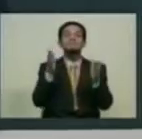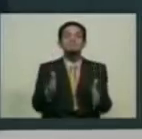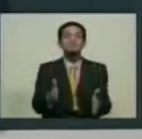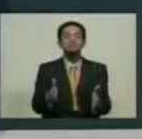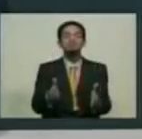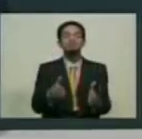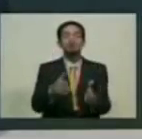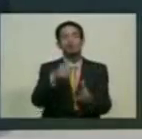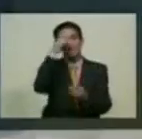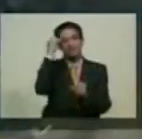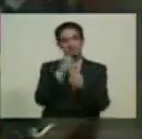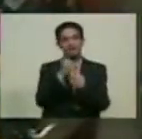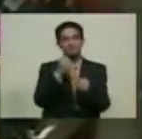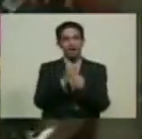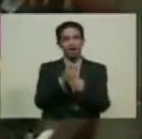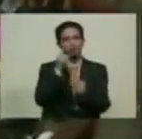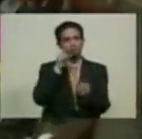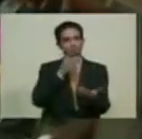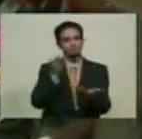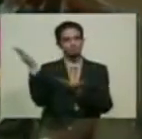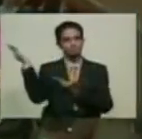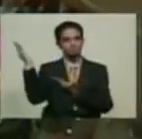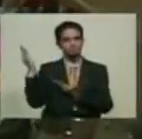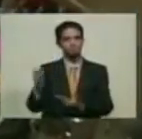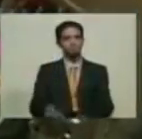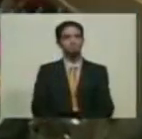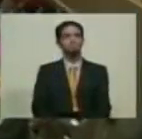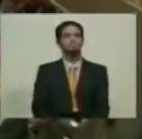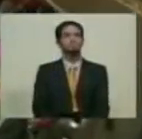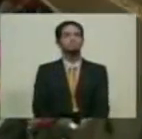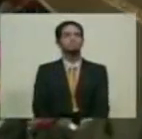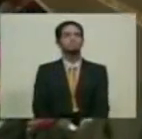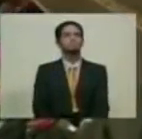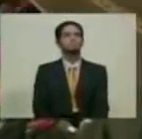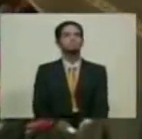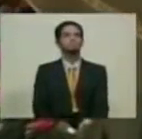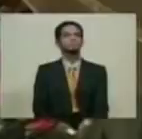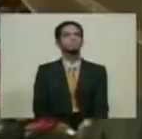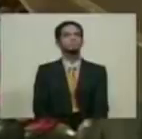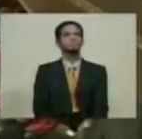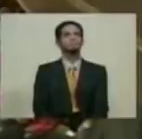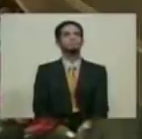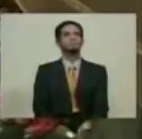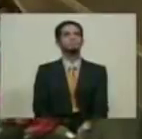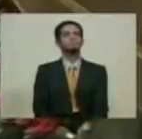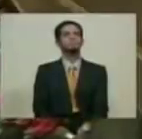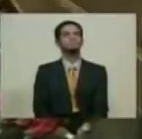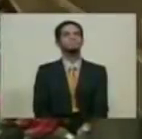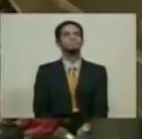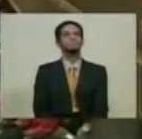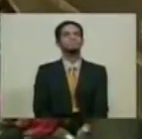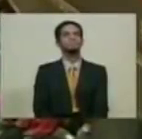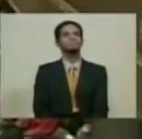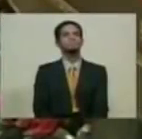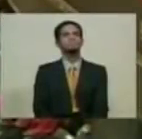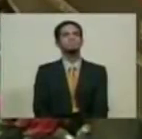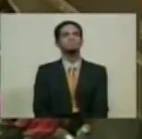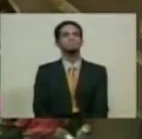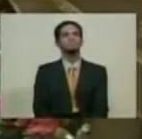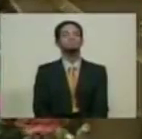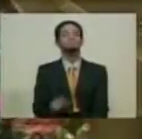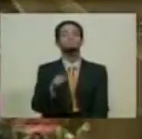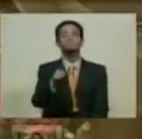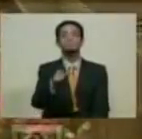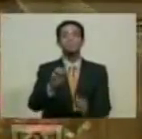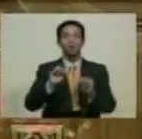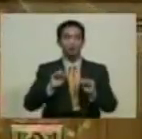el Trabajo. Vamos a escucharlo de inmediato, Eduardo Piñate. En la construcción, en la edificación del modelo